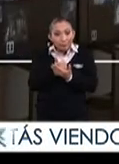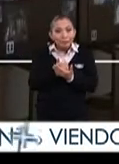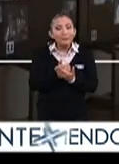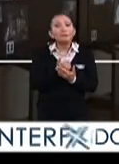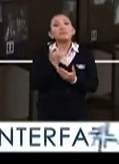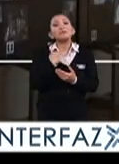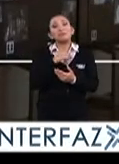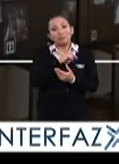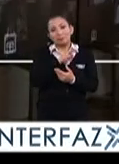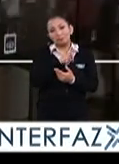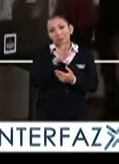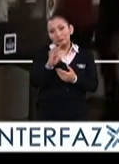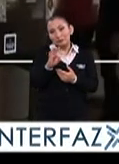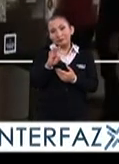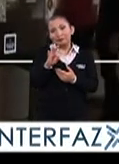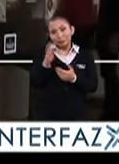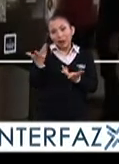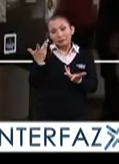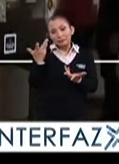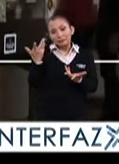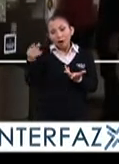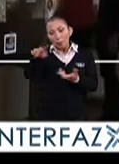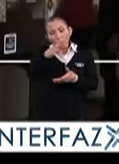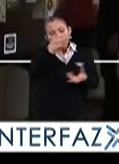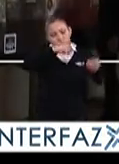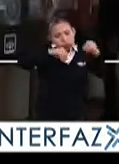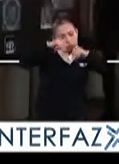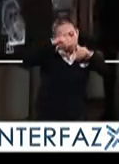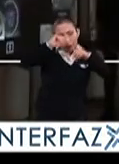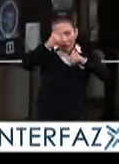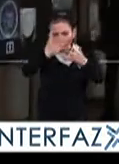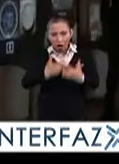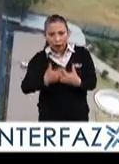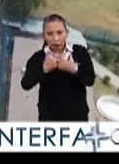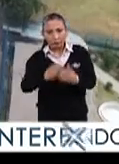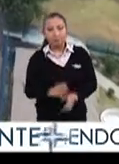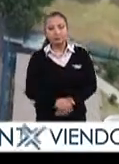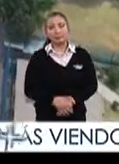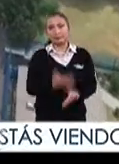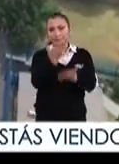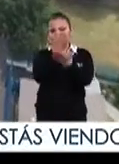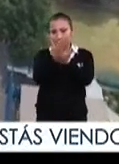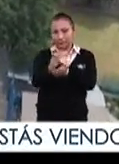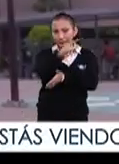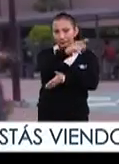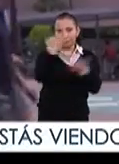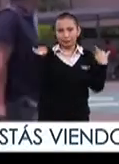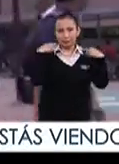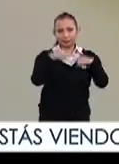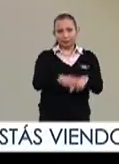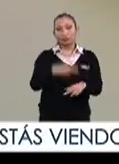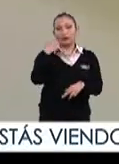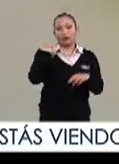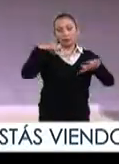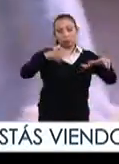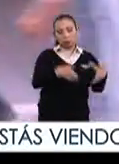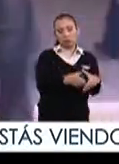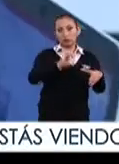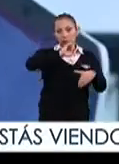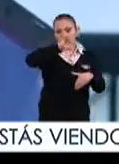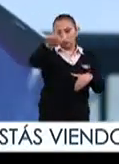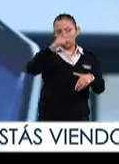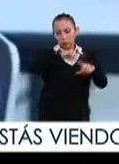Es como nosotros podemos ayudar combinando estas tecnologías. Por su parte, el profesor de la Unidad